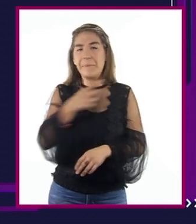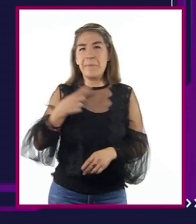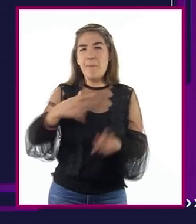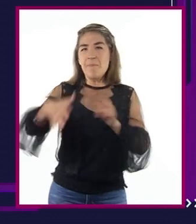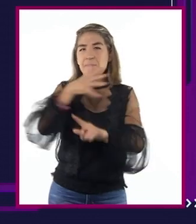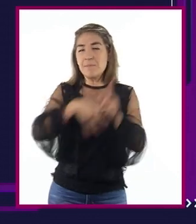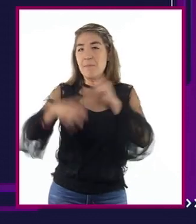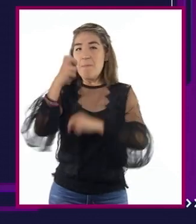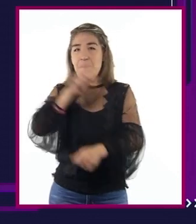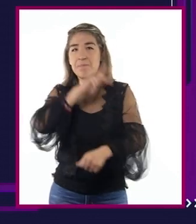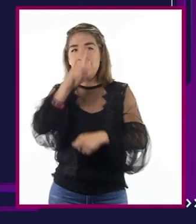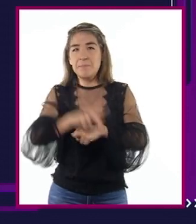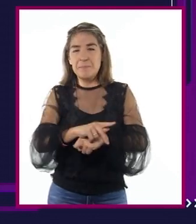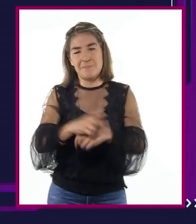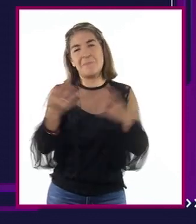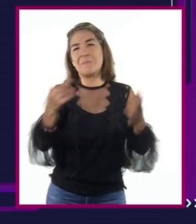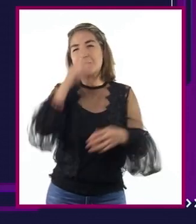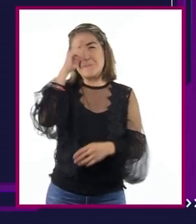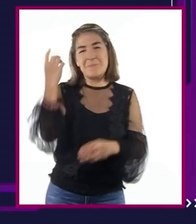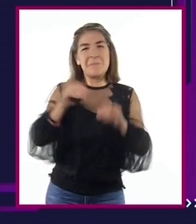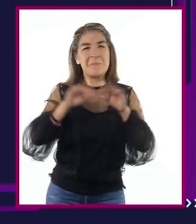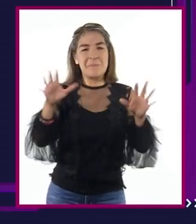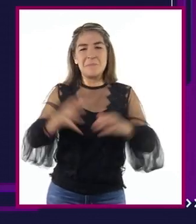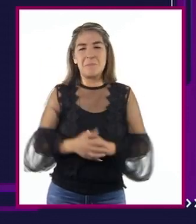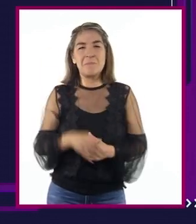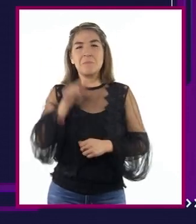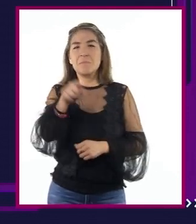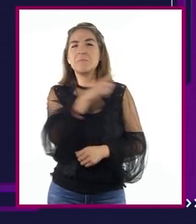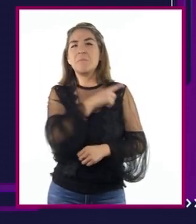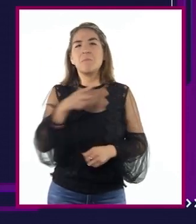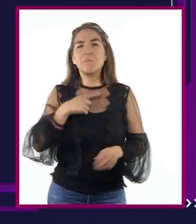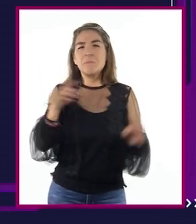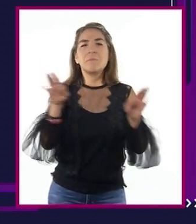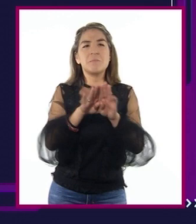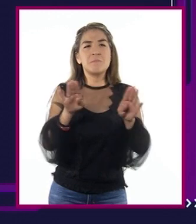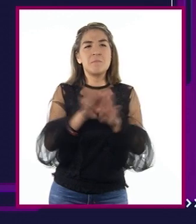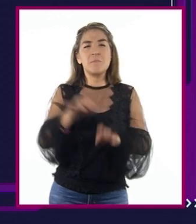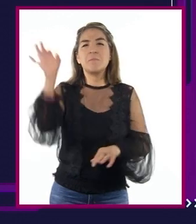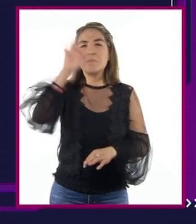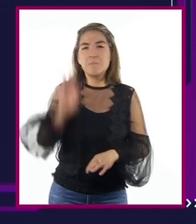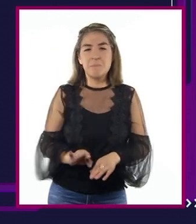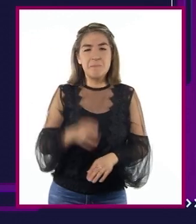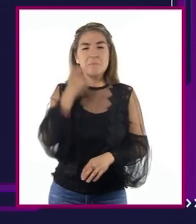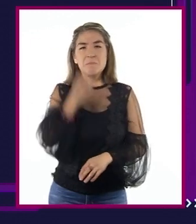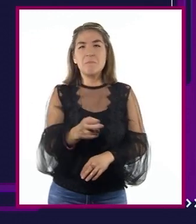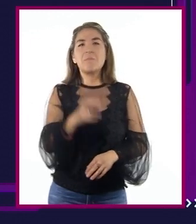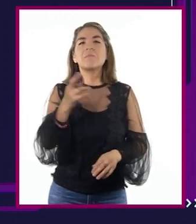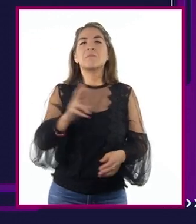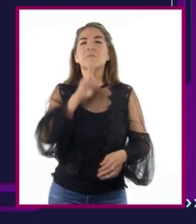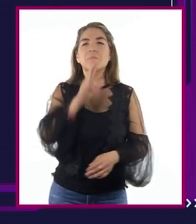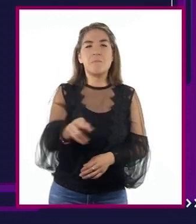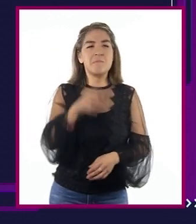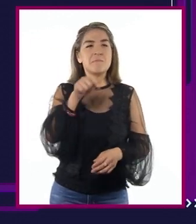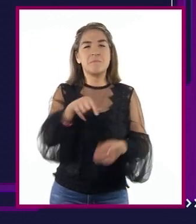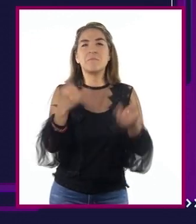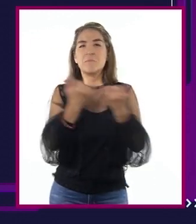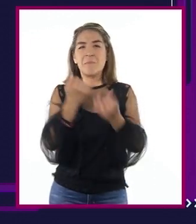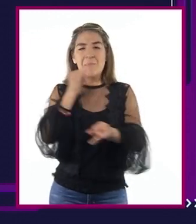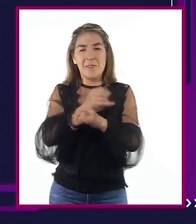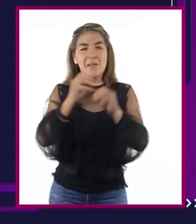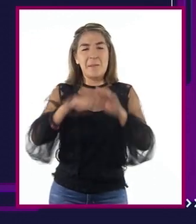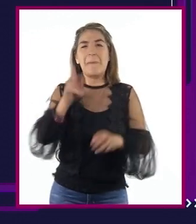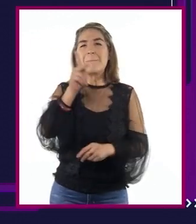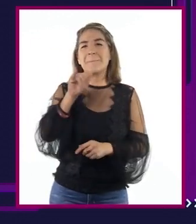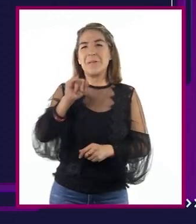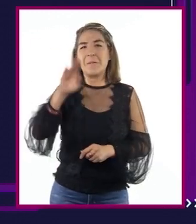países? Claro, esa deuda es expresada en porcentajes respecto del Producto Interno Bruto